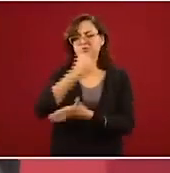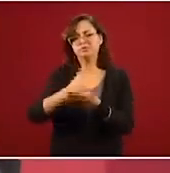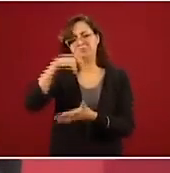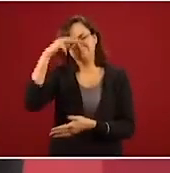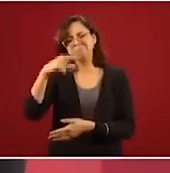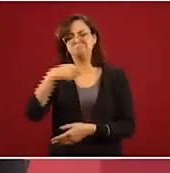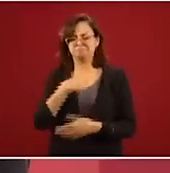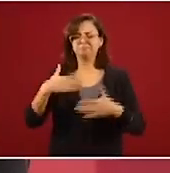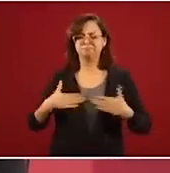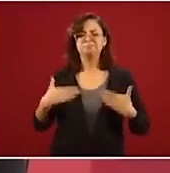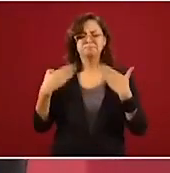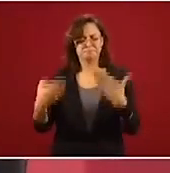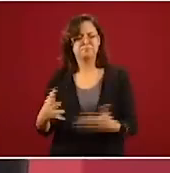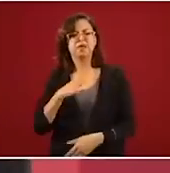México,